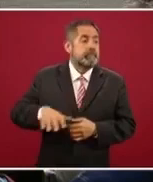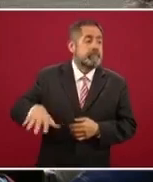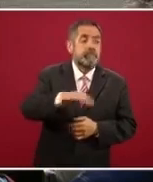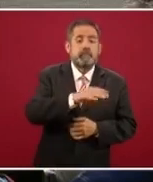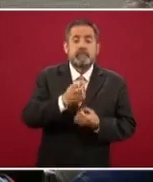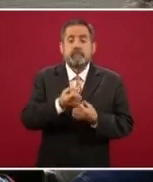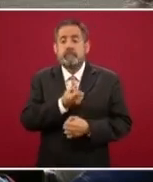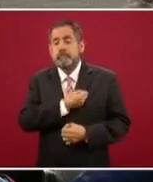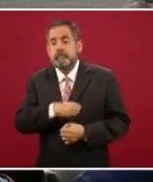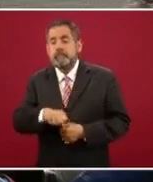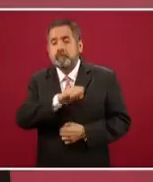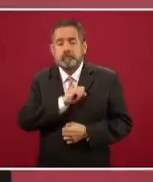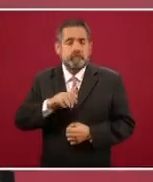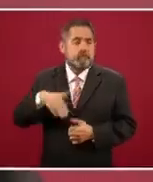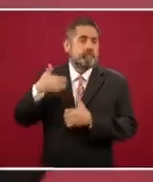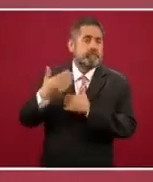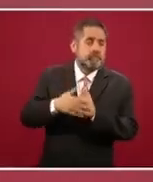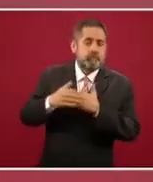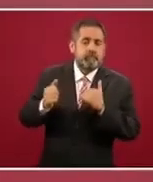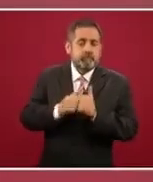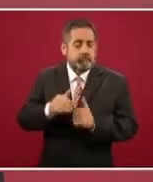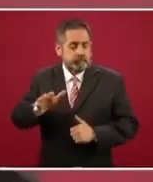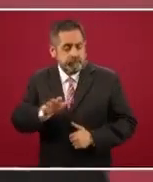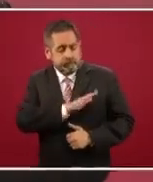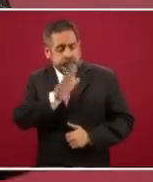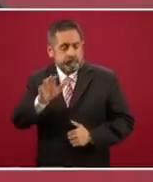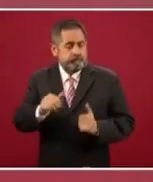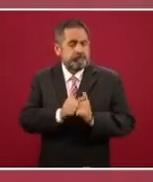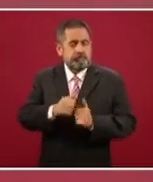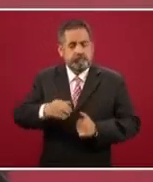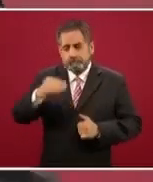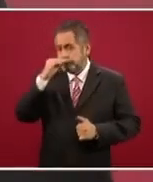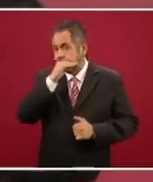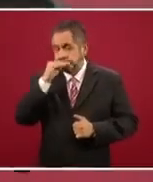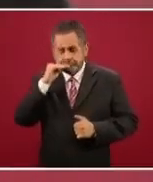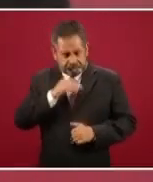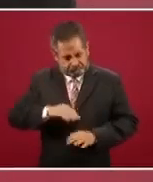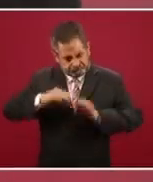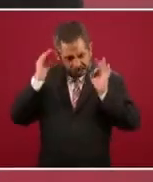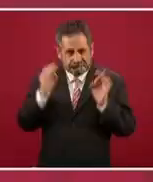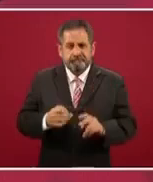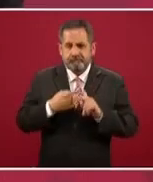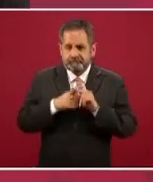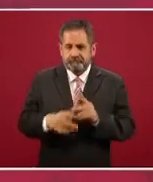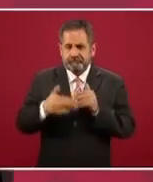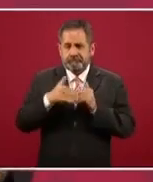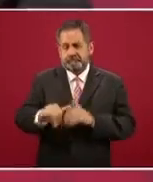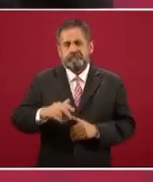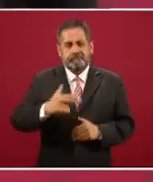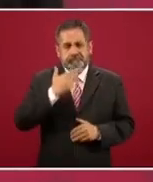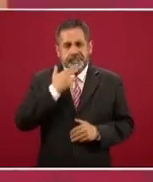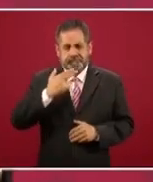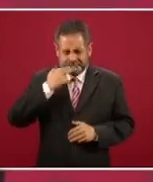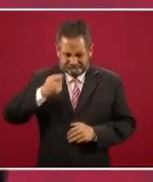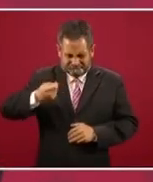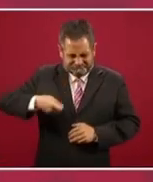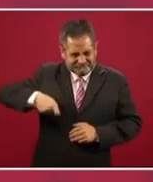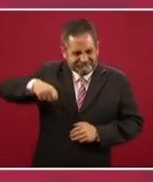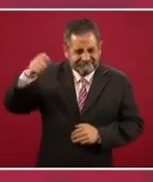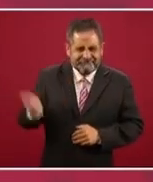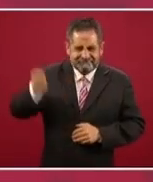pública de calidad, gratuito, va a funcionar. Me canso